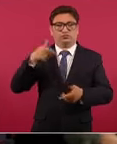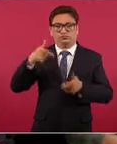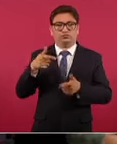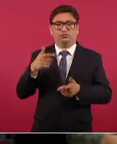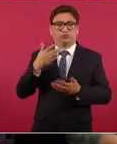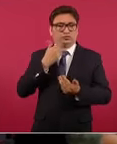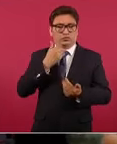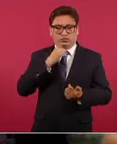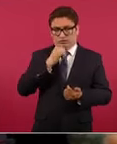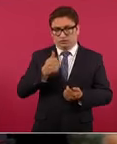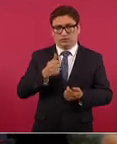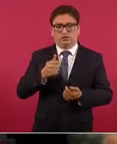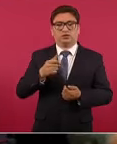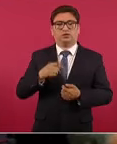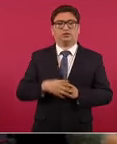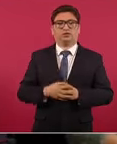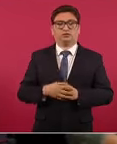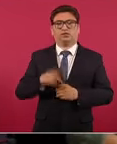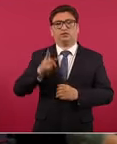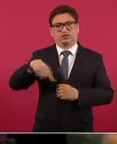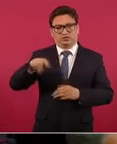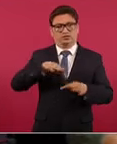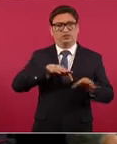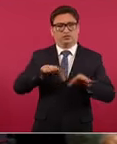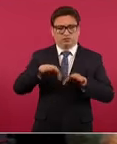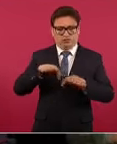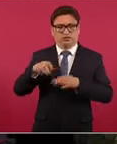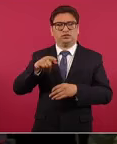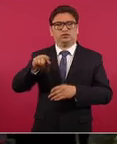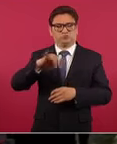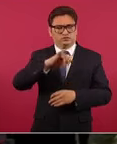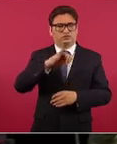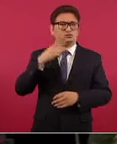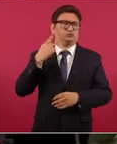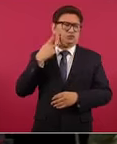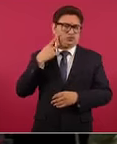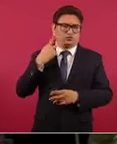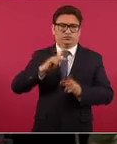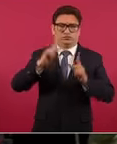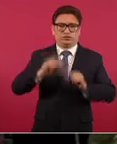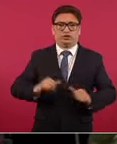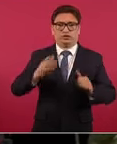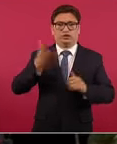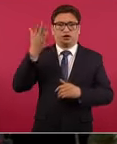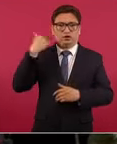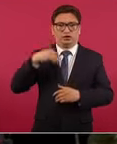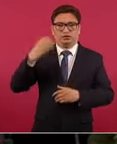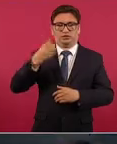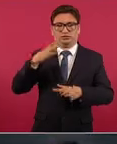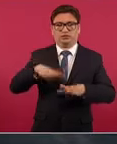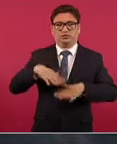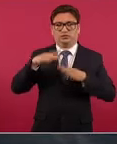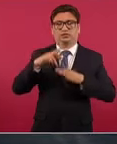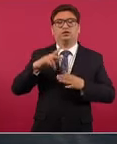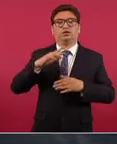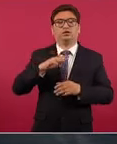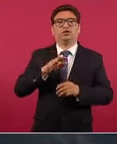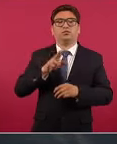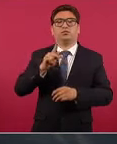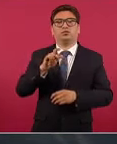en trabajos políticos y pacíficos en el marco de la entonces asamblea popular de los pueblos de oaxaca